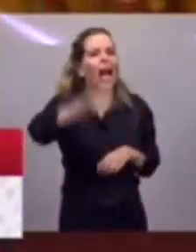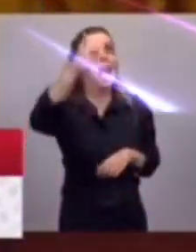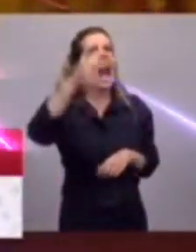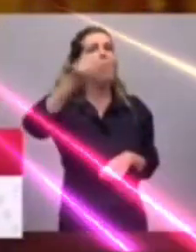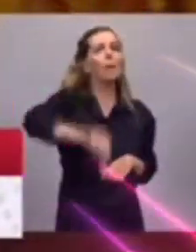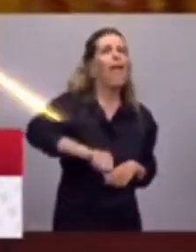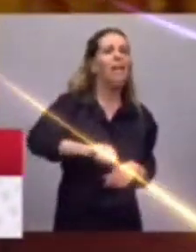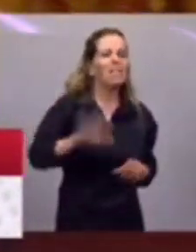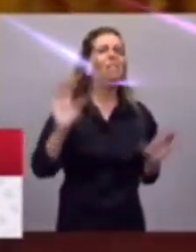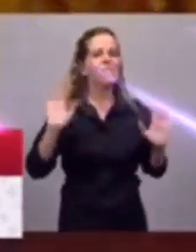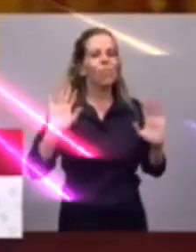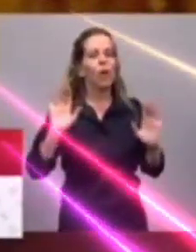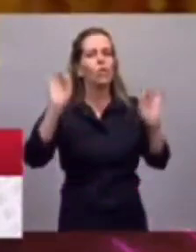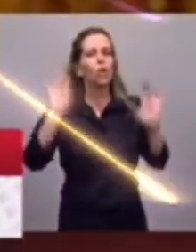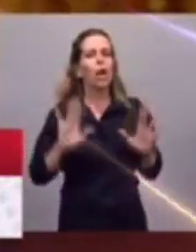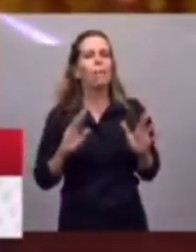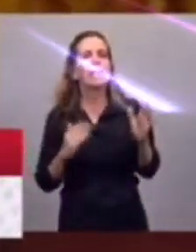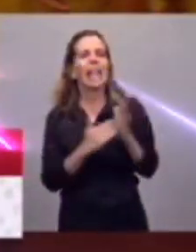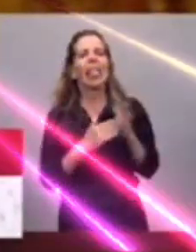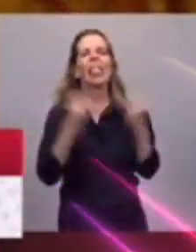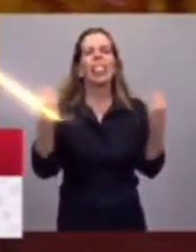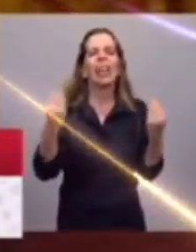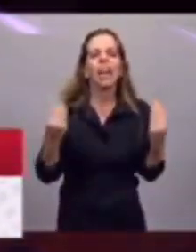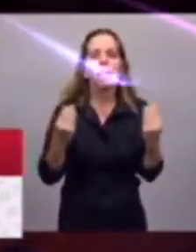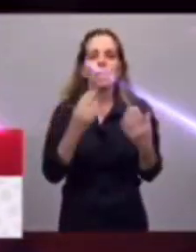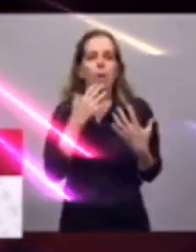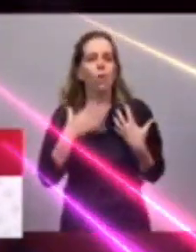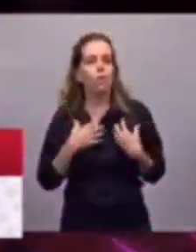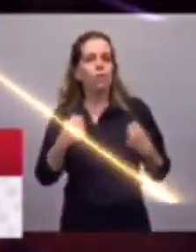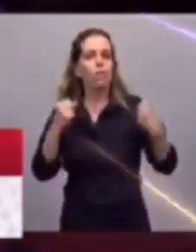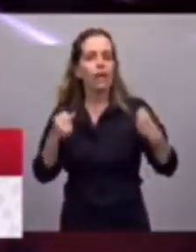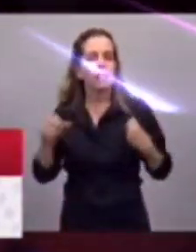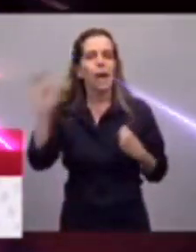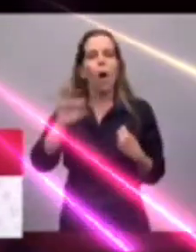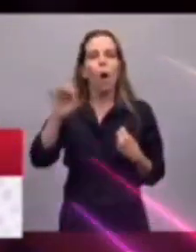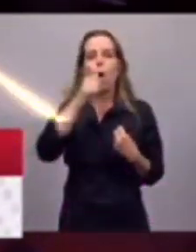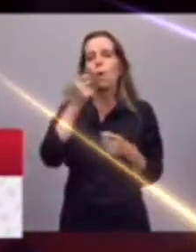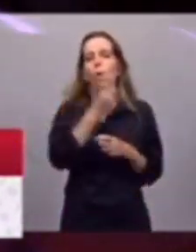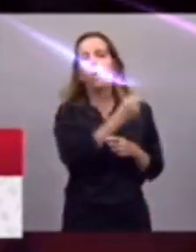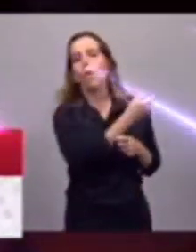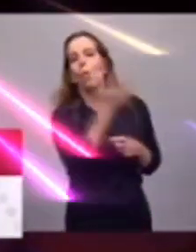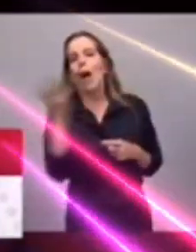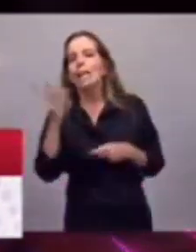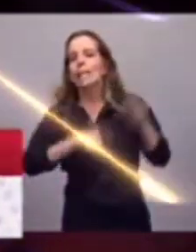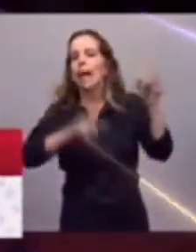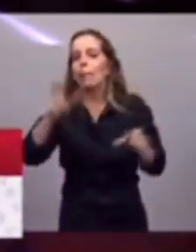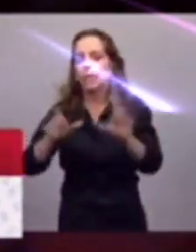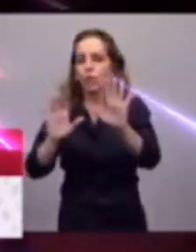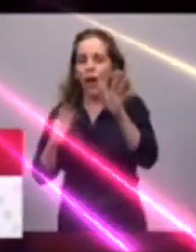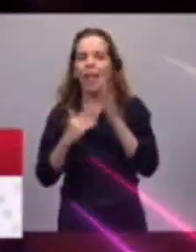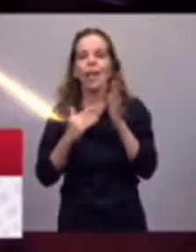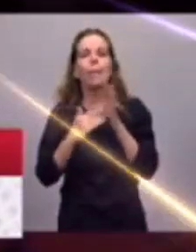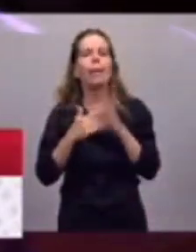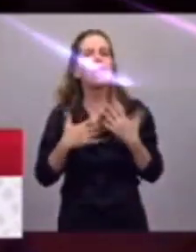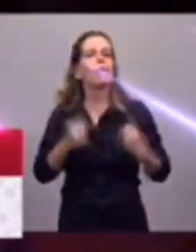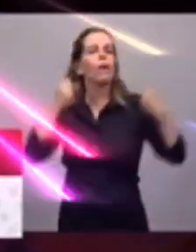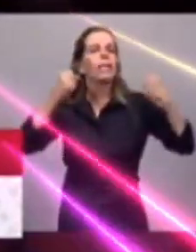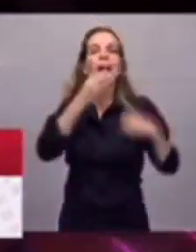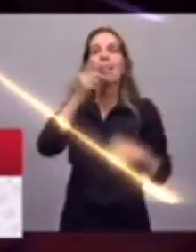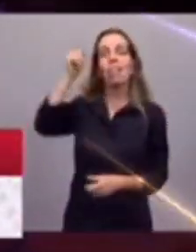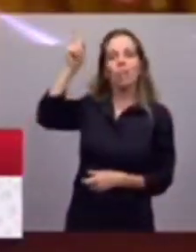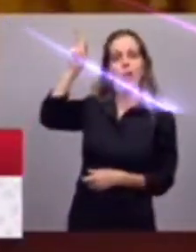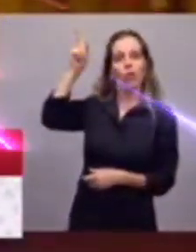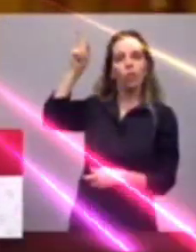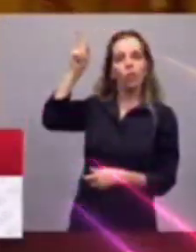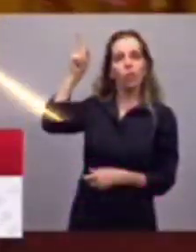depende de la fuerza ni de la cantidad de soldados, depende de las fuerzas del cielo.